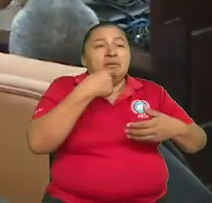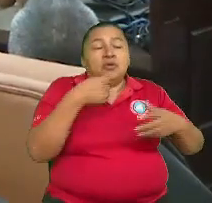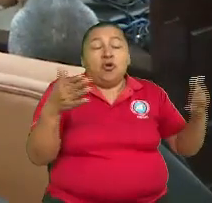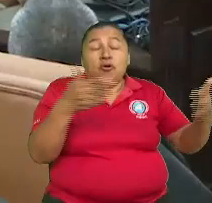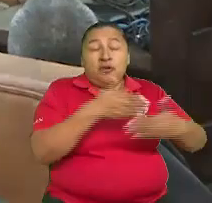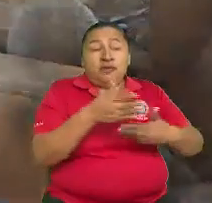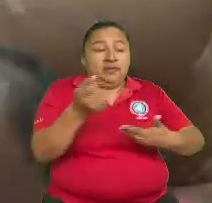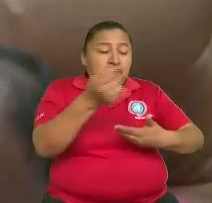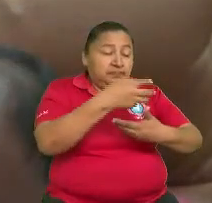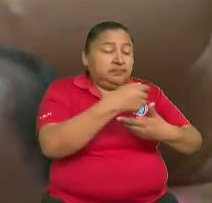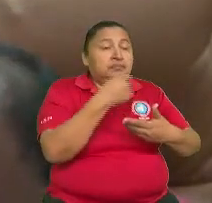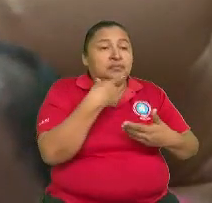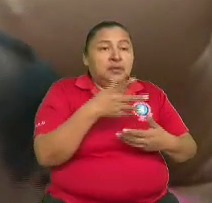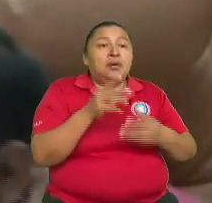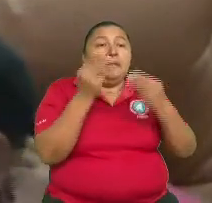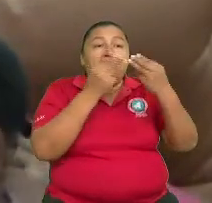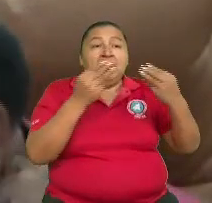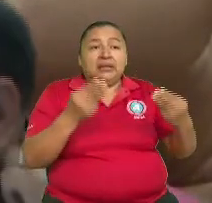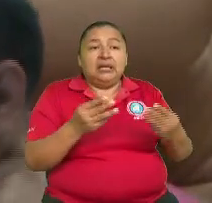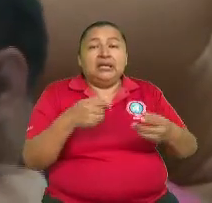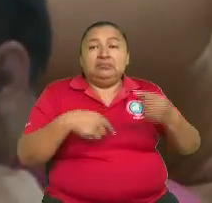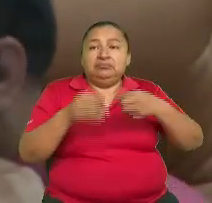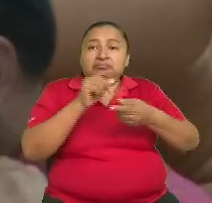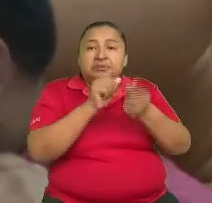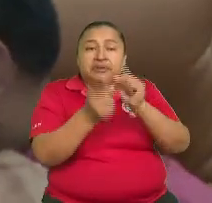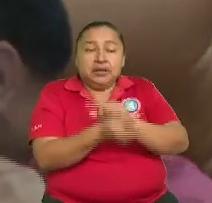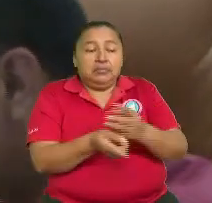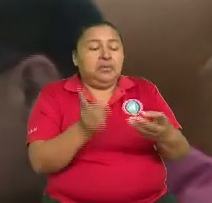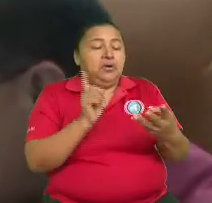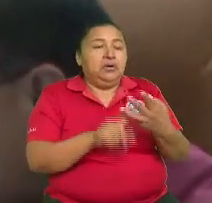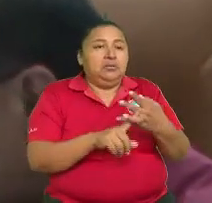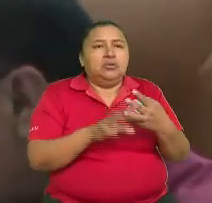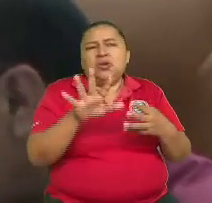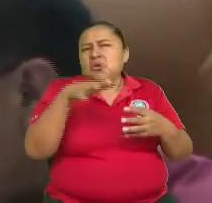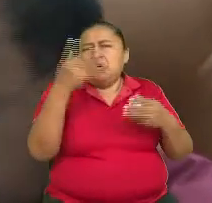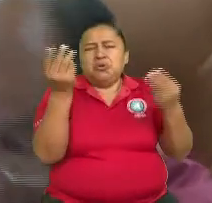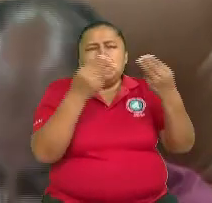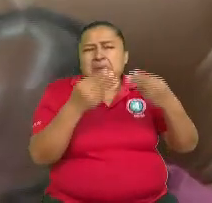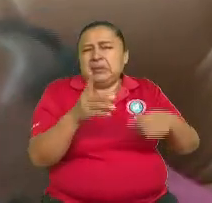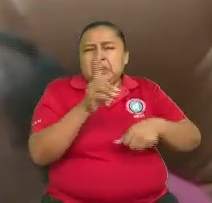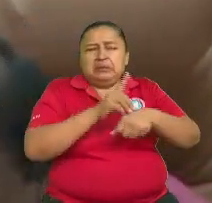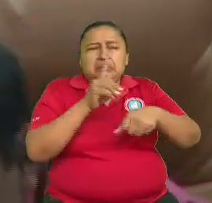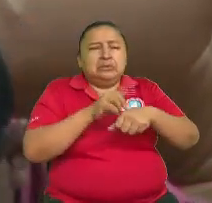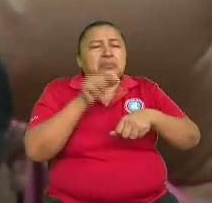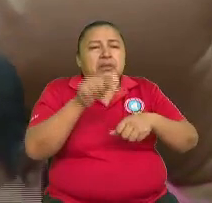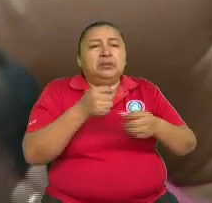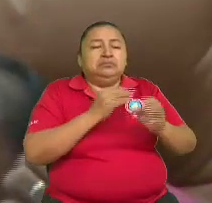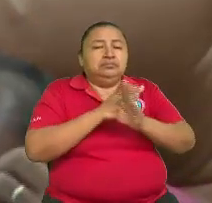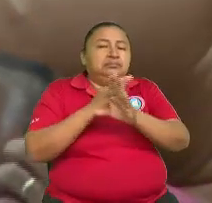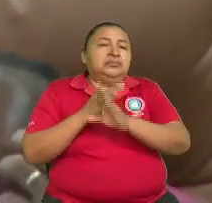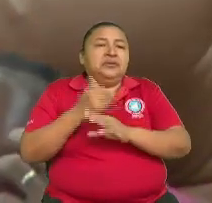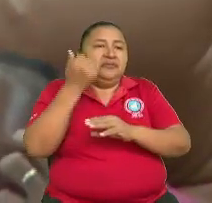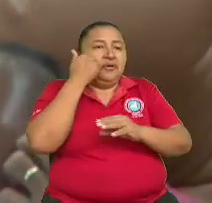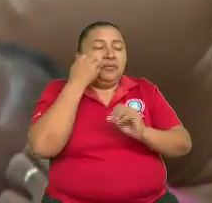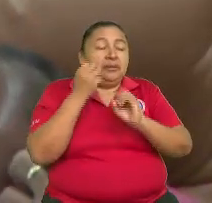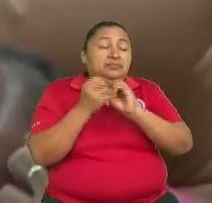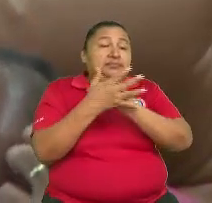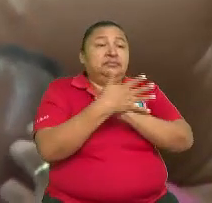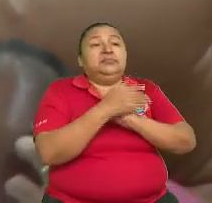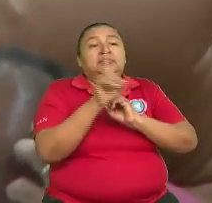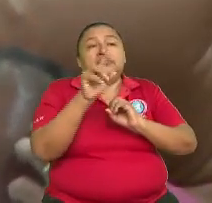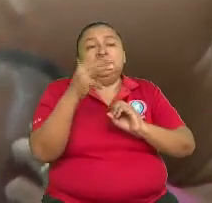medicamentos, los materiales de reposición y otros insumos necesarios para combatir el